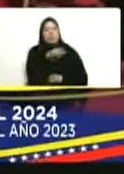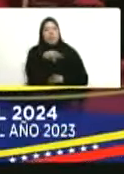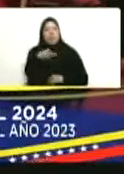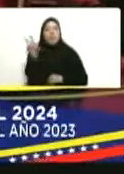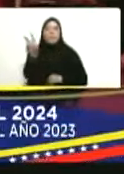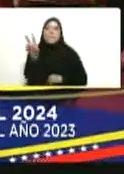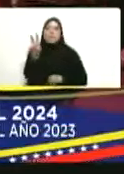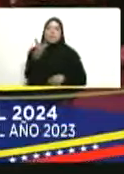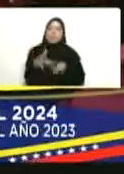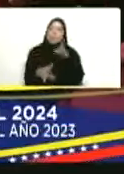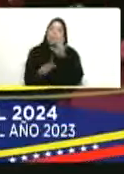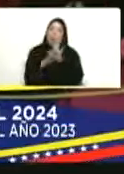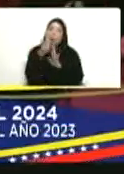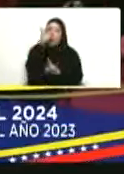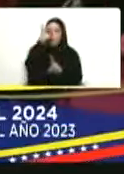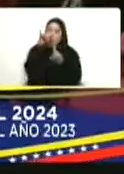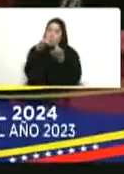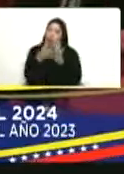haber justicia.